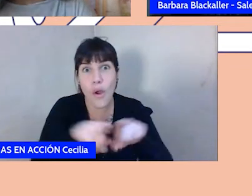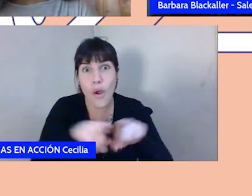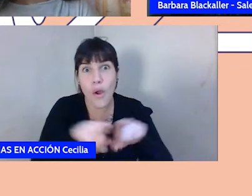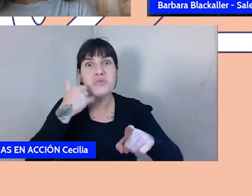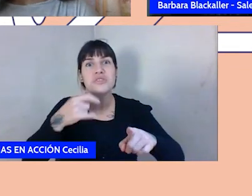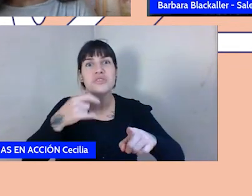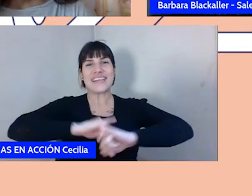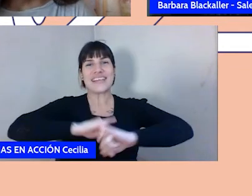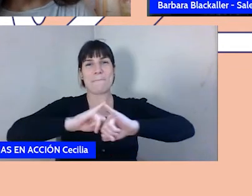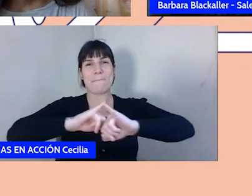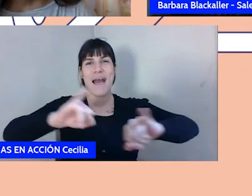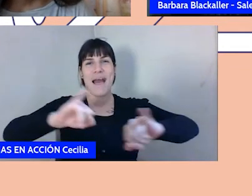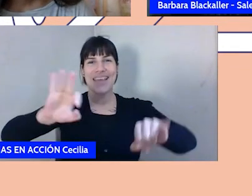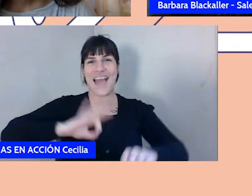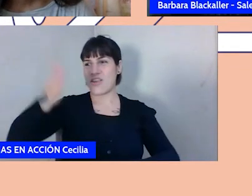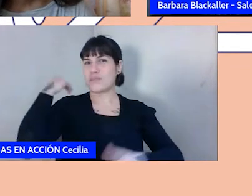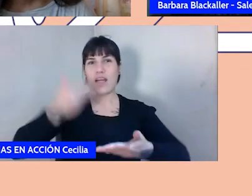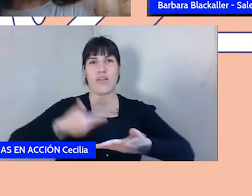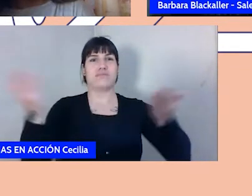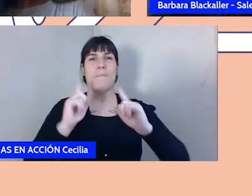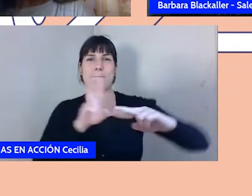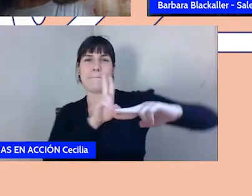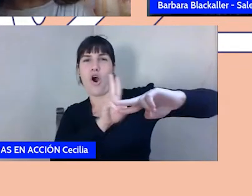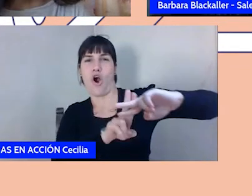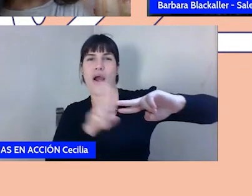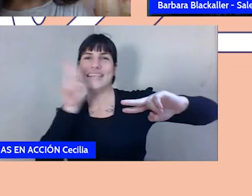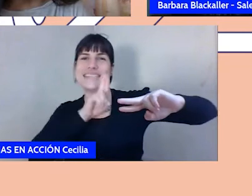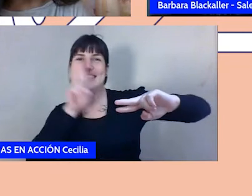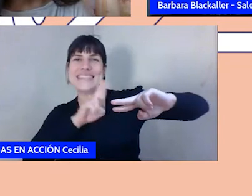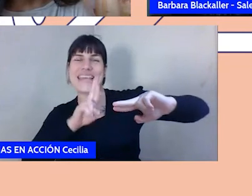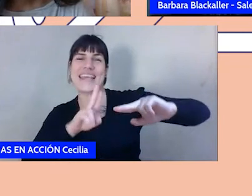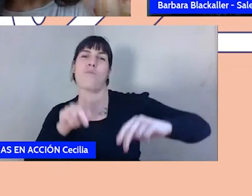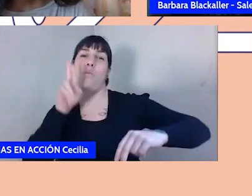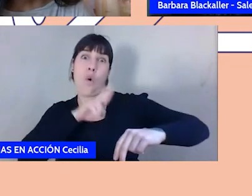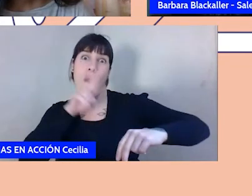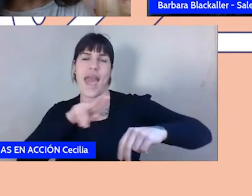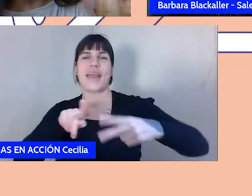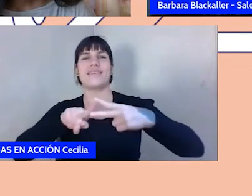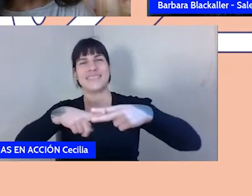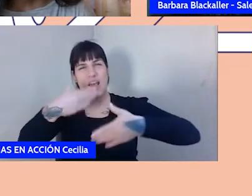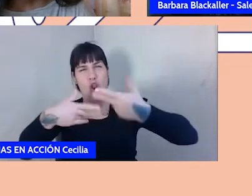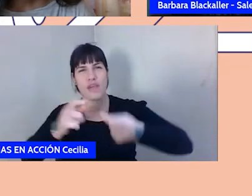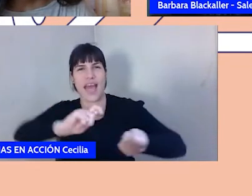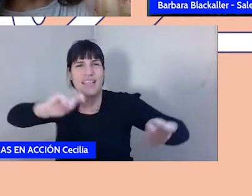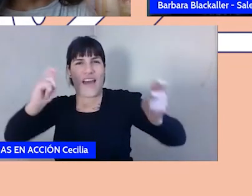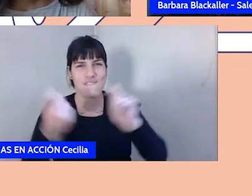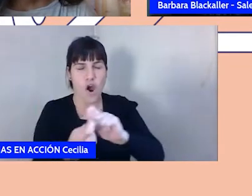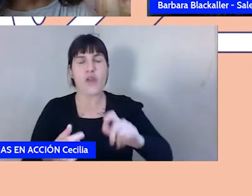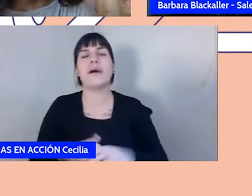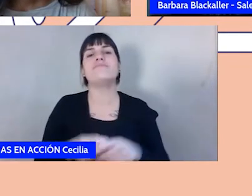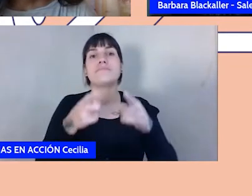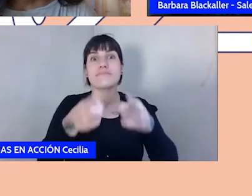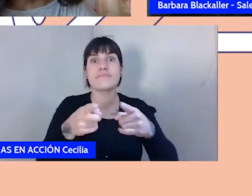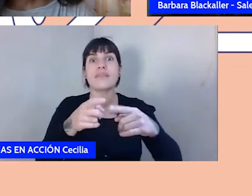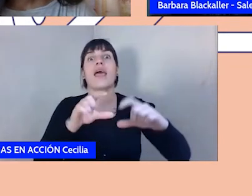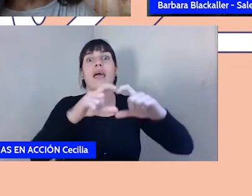María, la de She Transforms Tech. Nada más quiero hacer un brevísimo paréntesis porque por ahí comentaban, Edith, que ciertamente